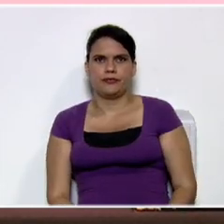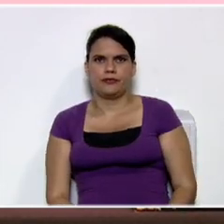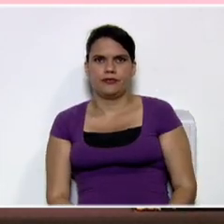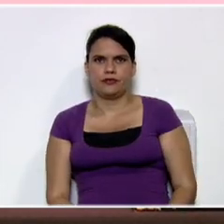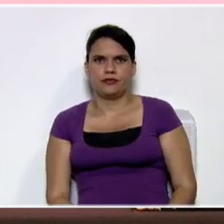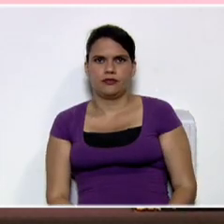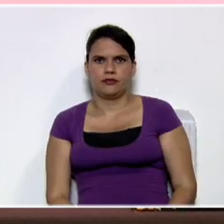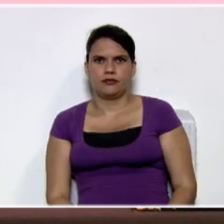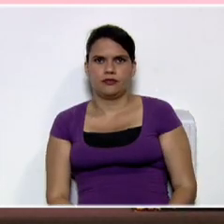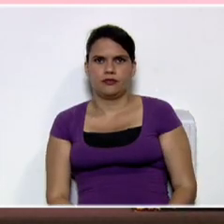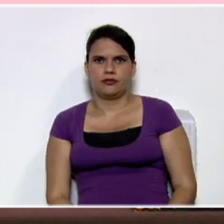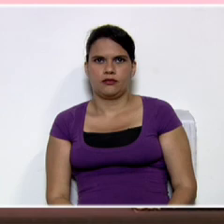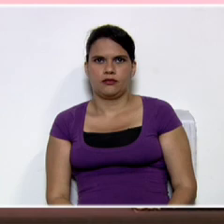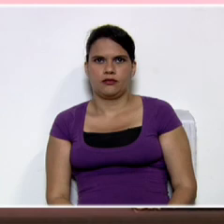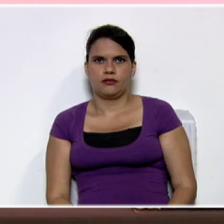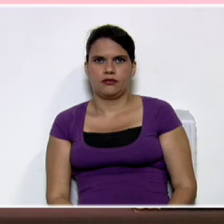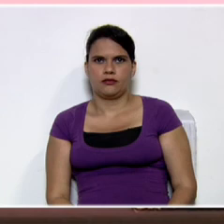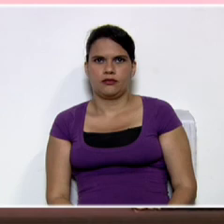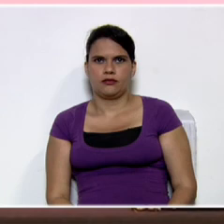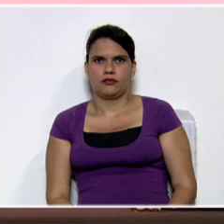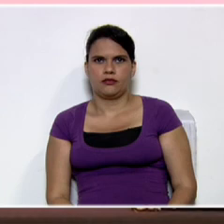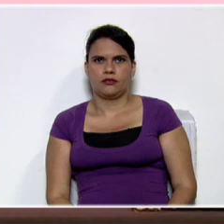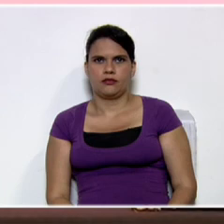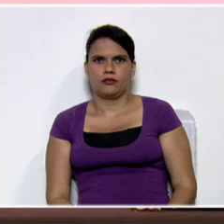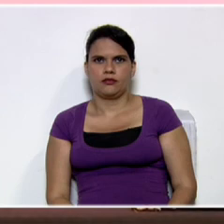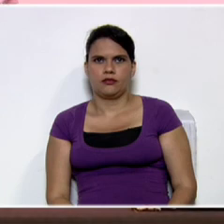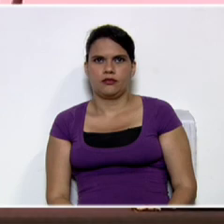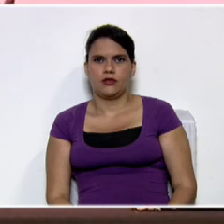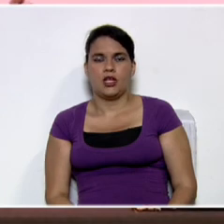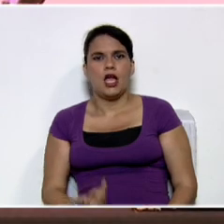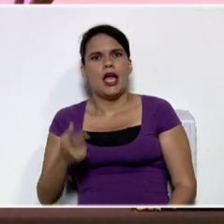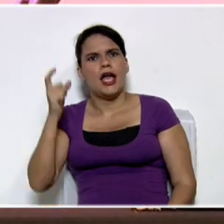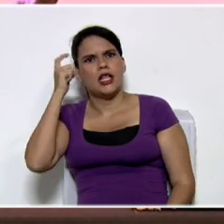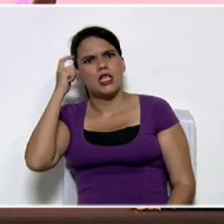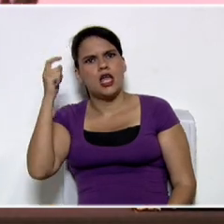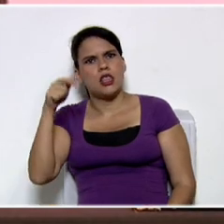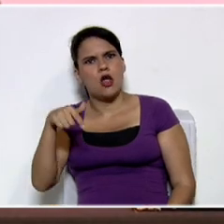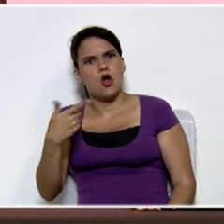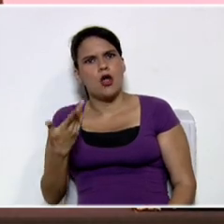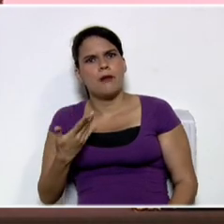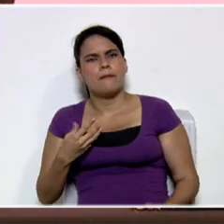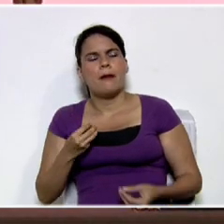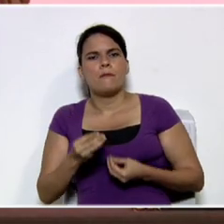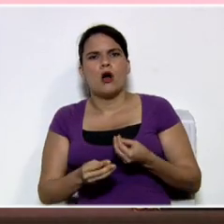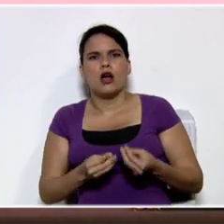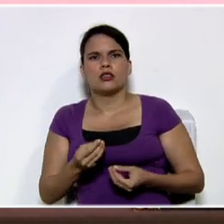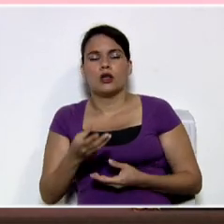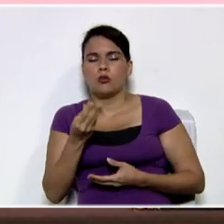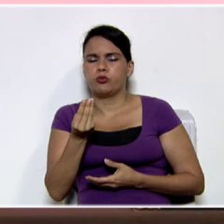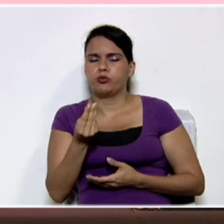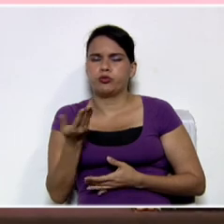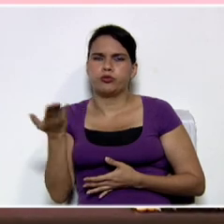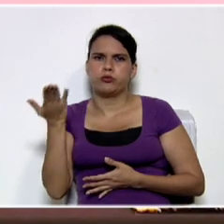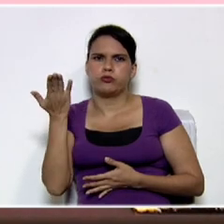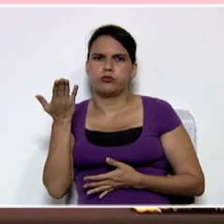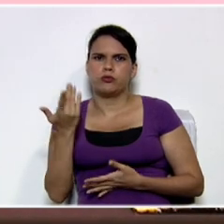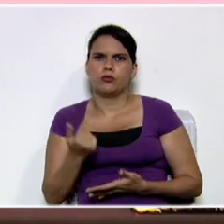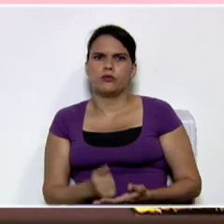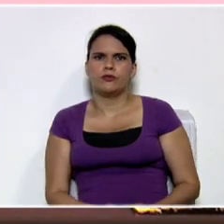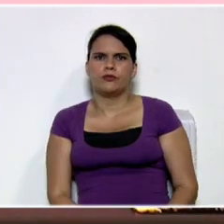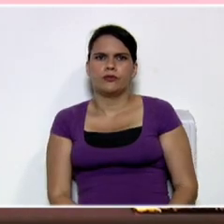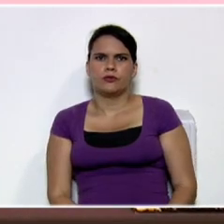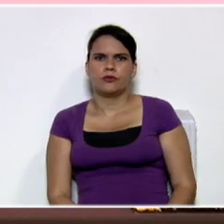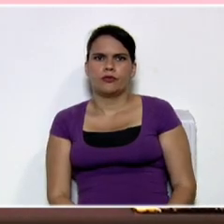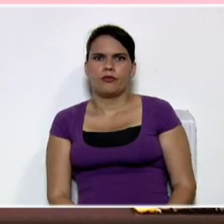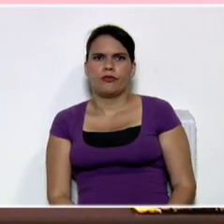favorita de esta semana. En el día de hoy vamos a tratar un tema muy interesante, seguidamente